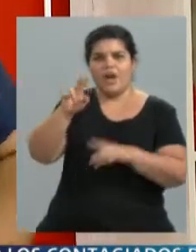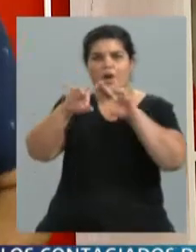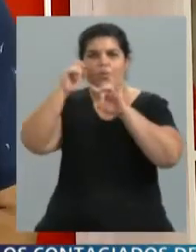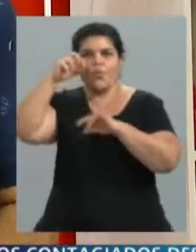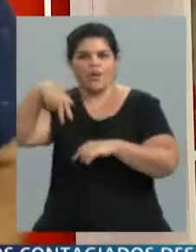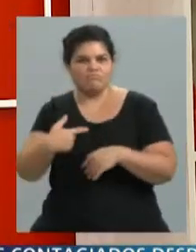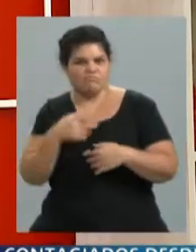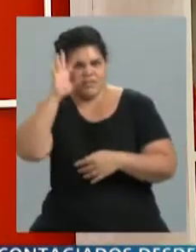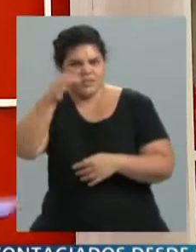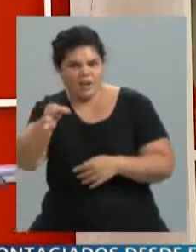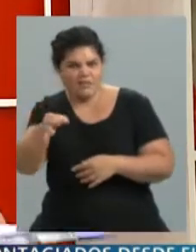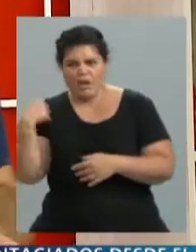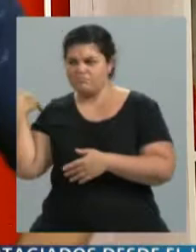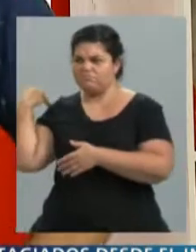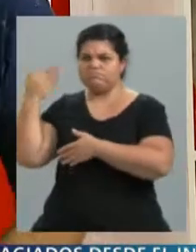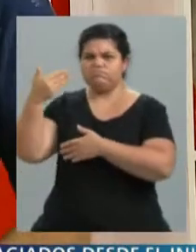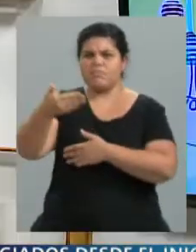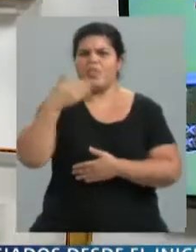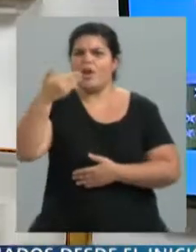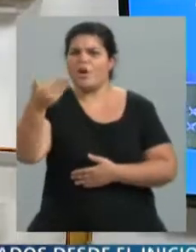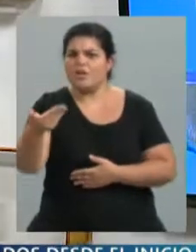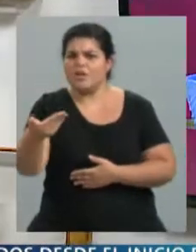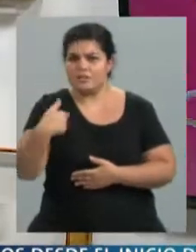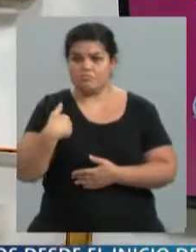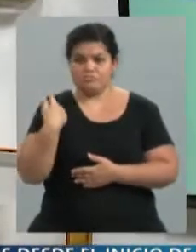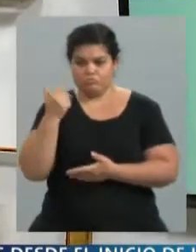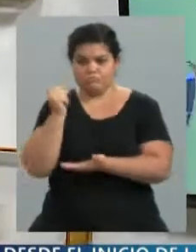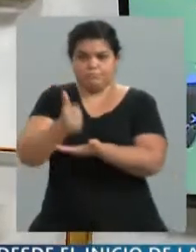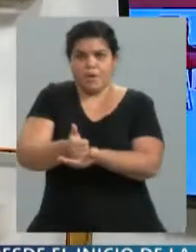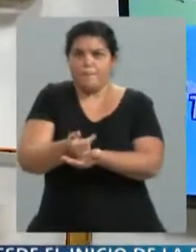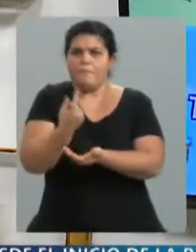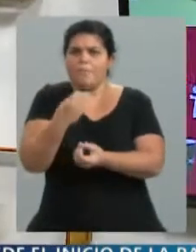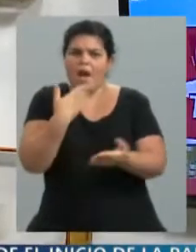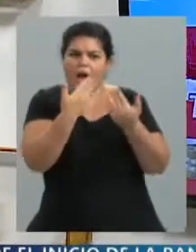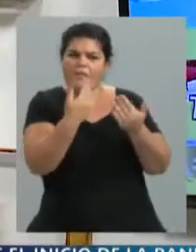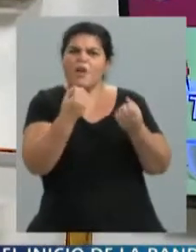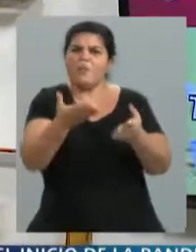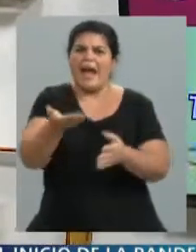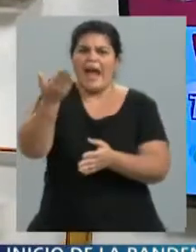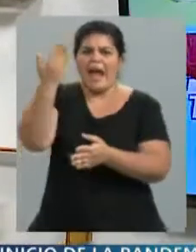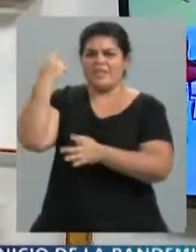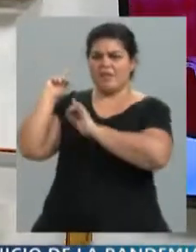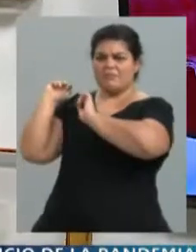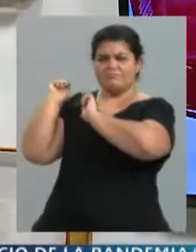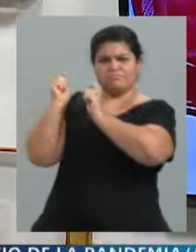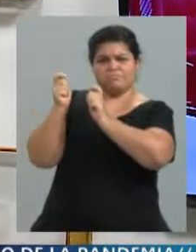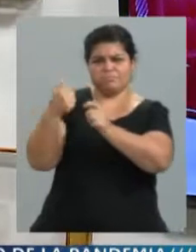llegado a estar acá de pie hablando y comunicándonos. Es millones y millones de años atrás. Tiene que ver con la adaptación, con esto de